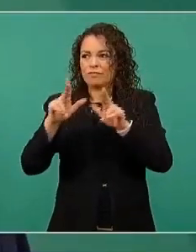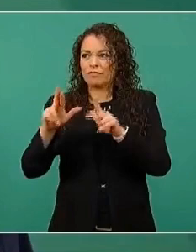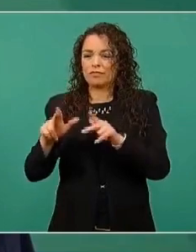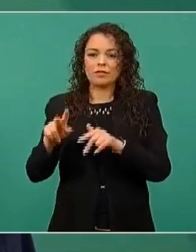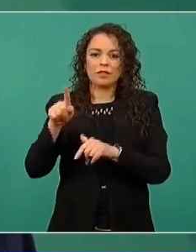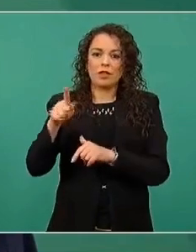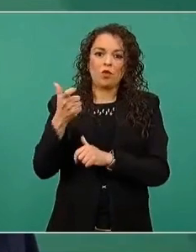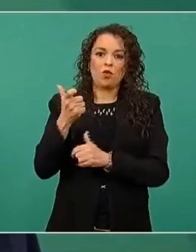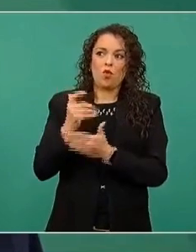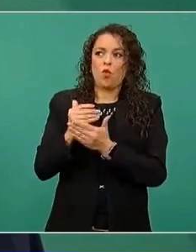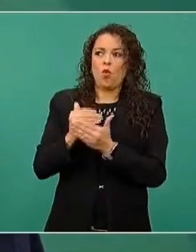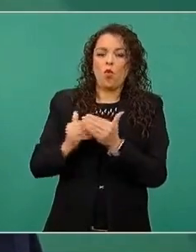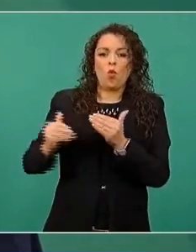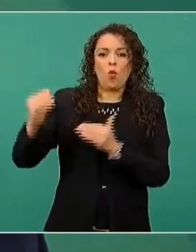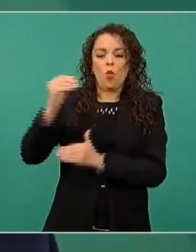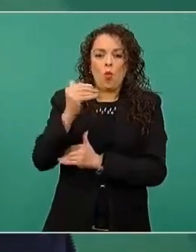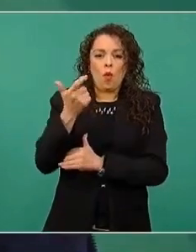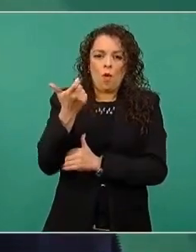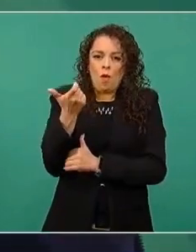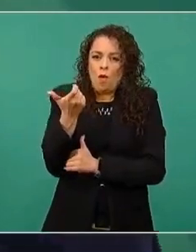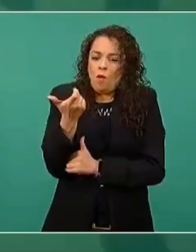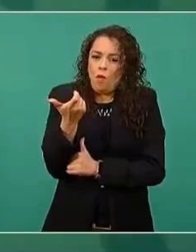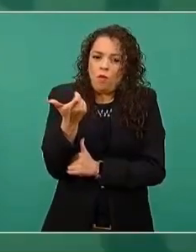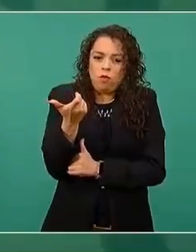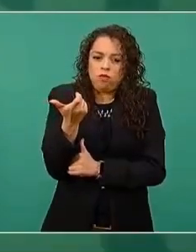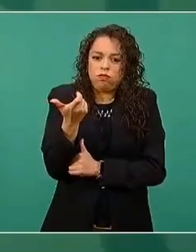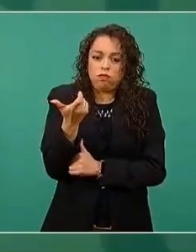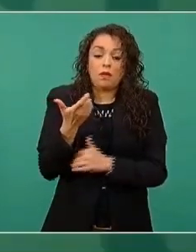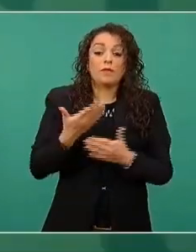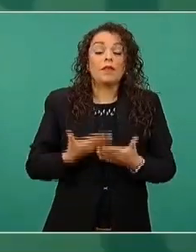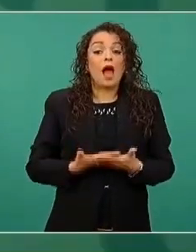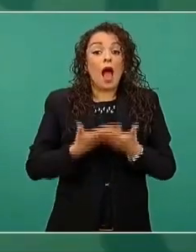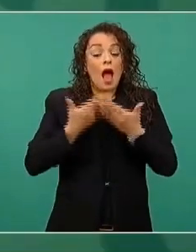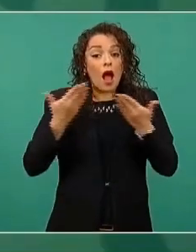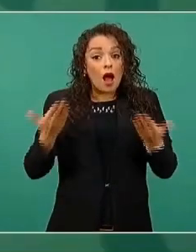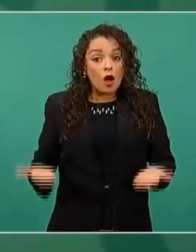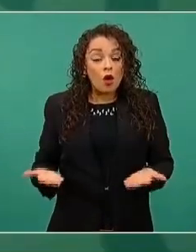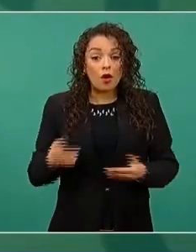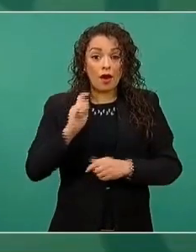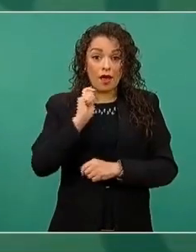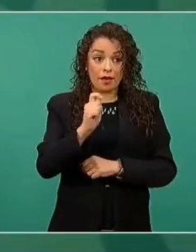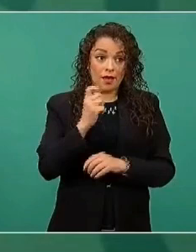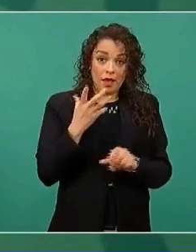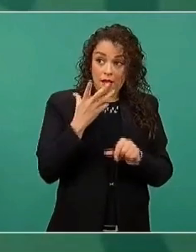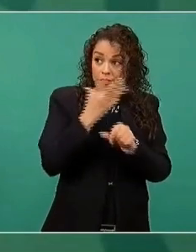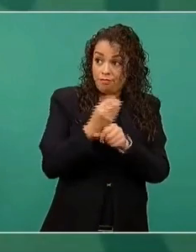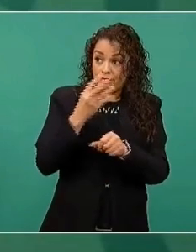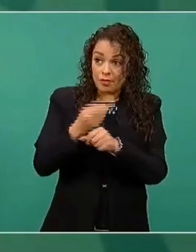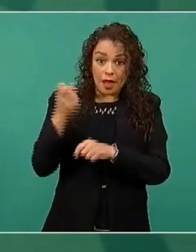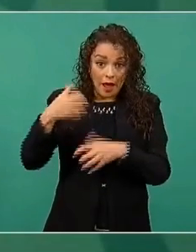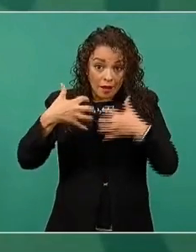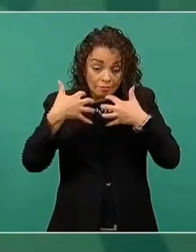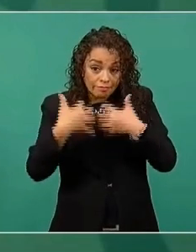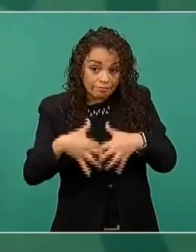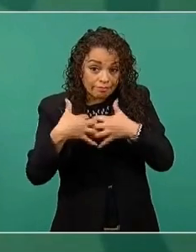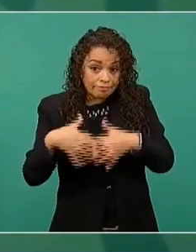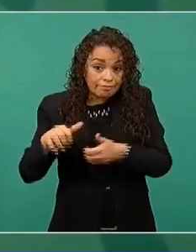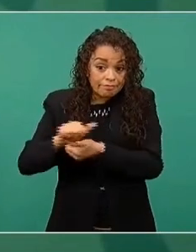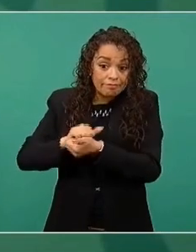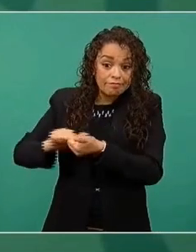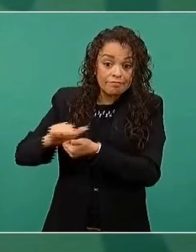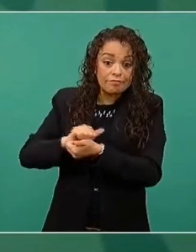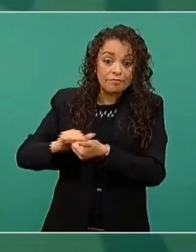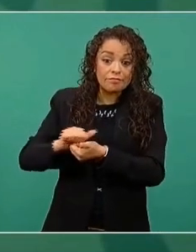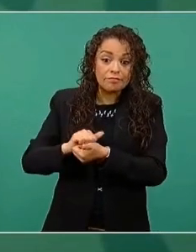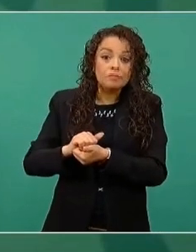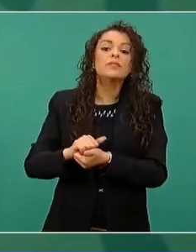Ahora la mayor parte de los trabajos de mantenimiento en las refinerías se están haciendo